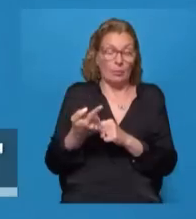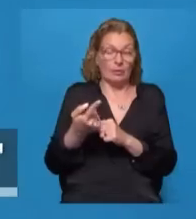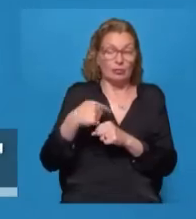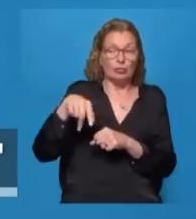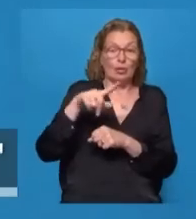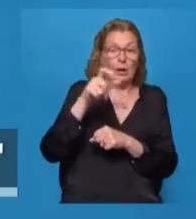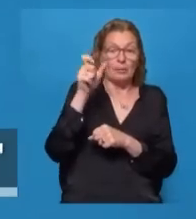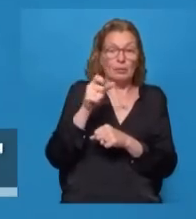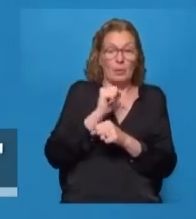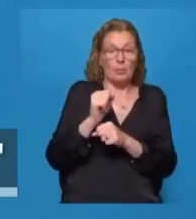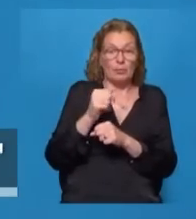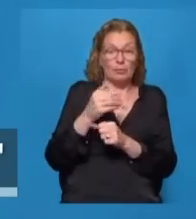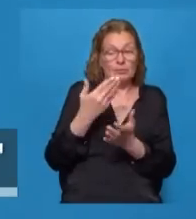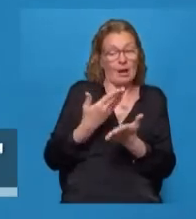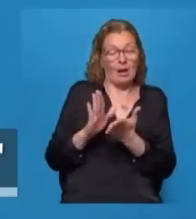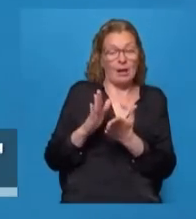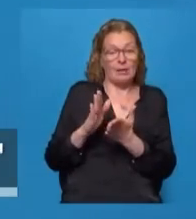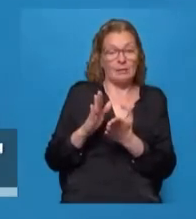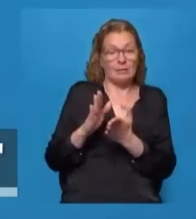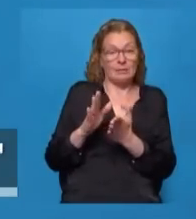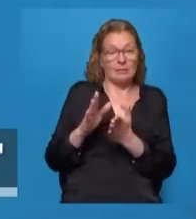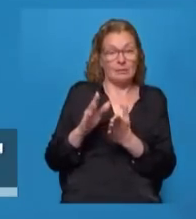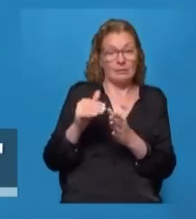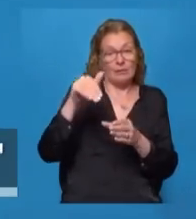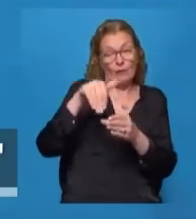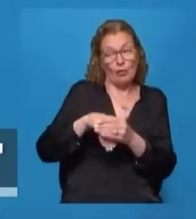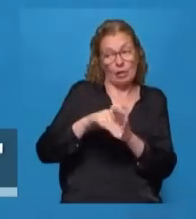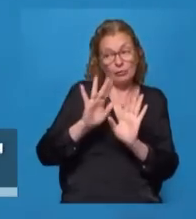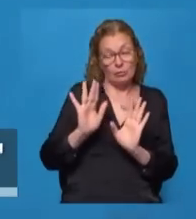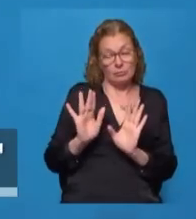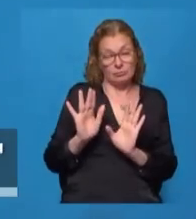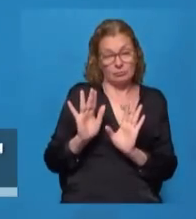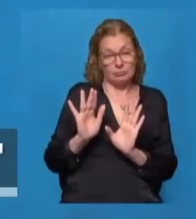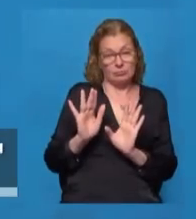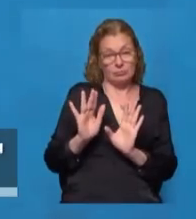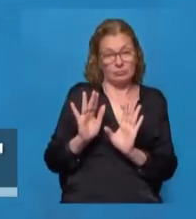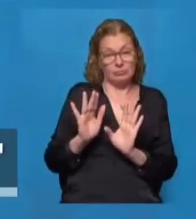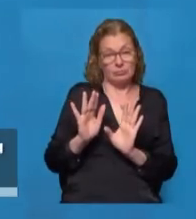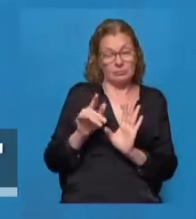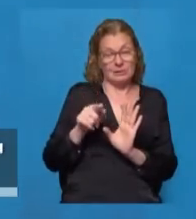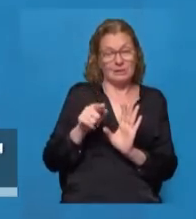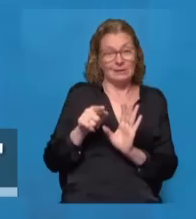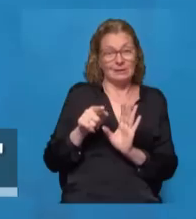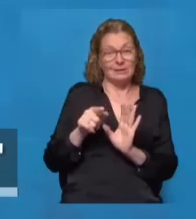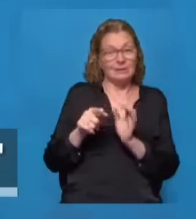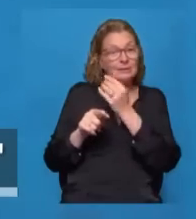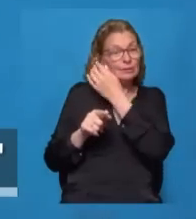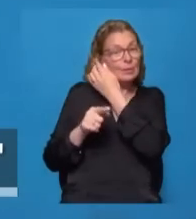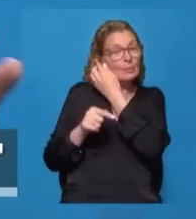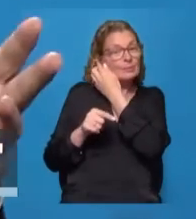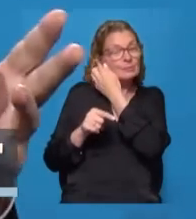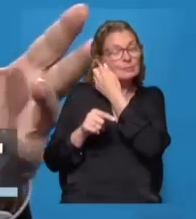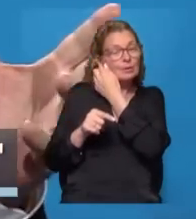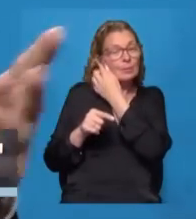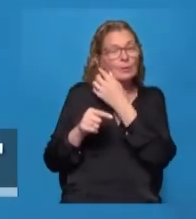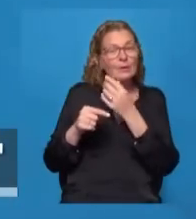ciudadanos podemos dejarlo sin efecto a través de un recurso de referendum esto para para mí esto es